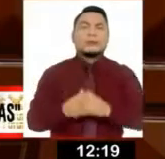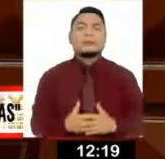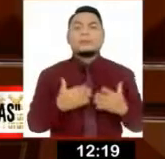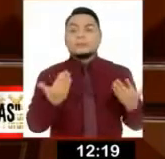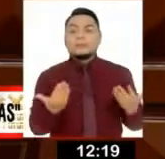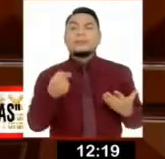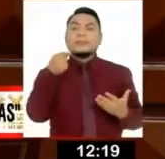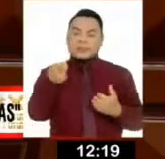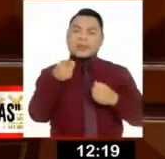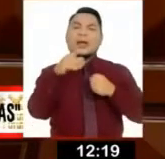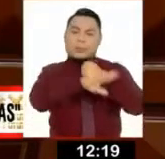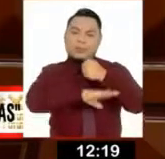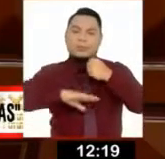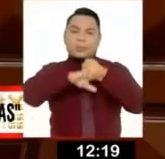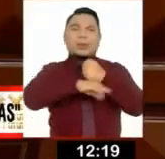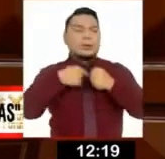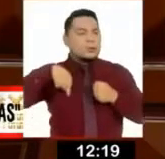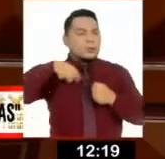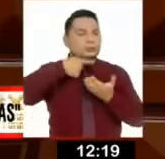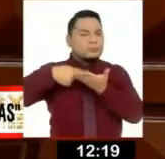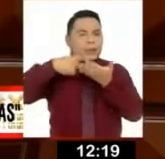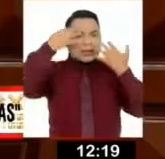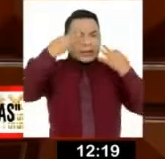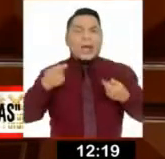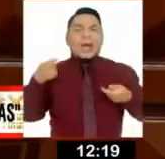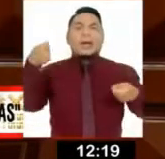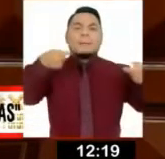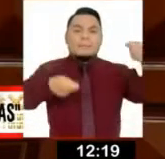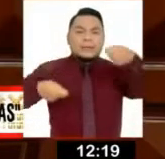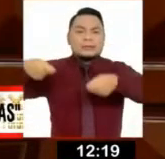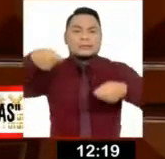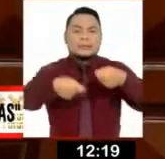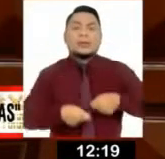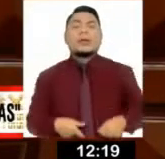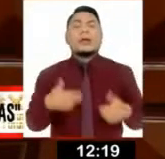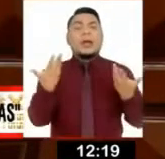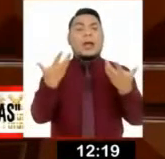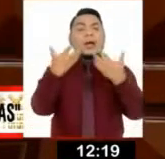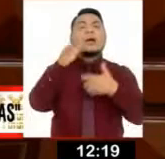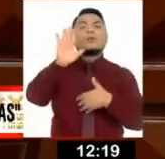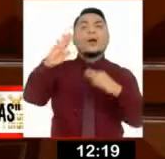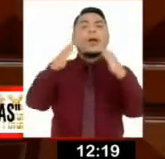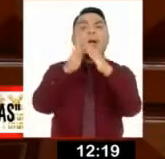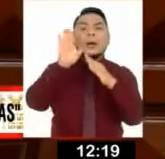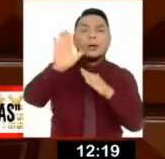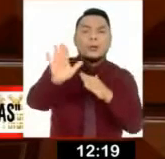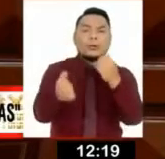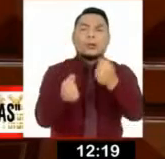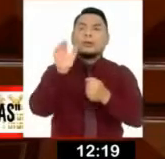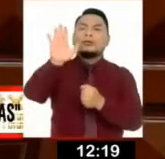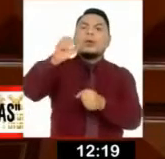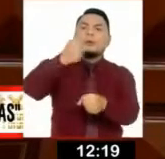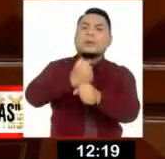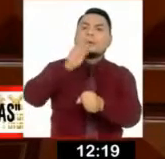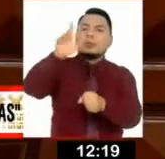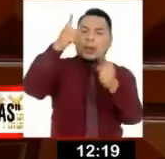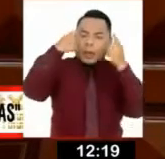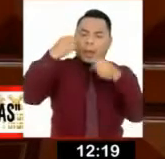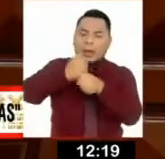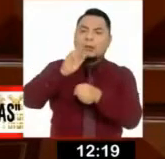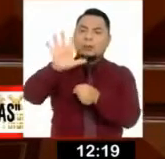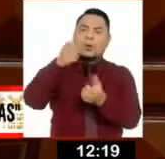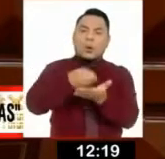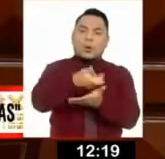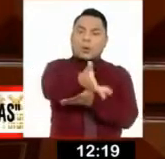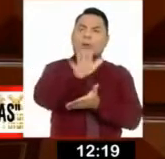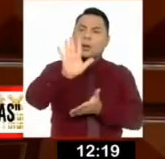es la base de las decisiones de inversión. La propiedad de las personas obtenidas con esfuerzo y en el marco